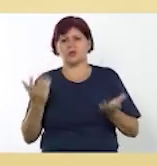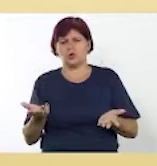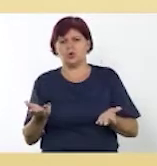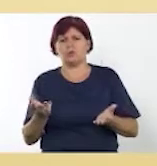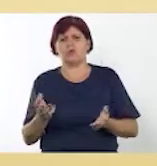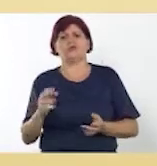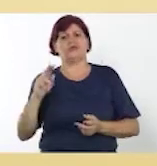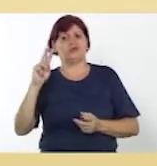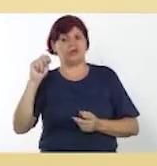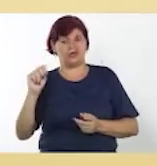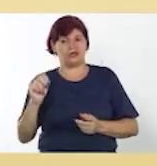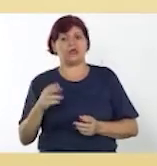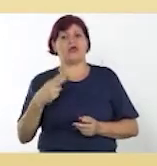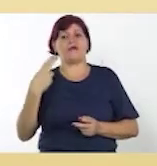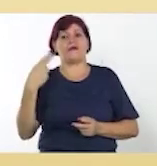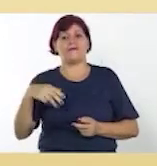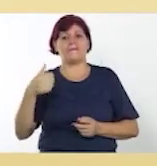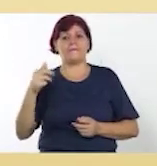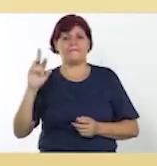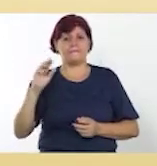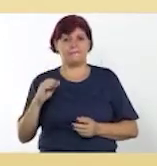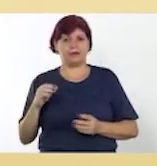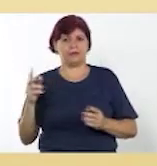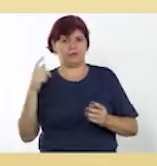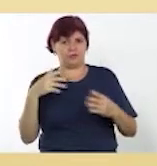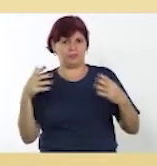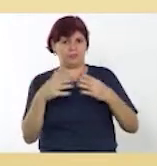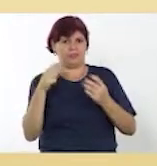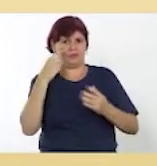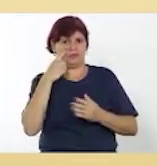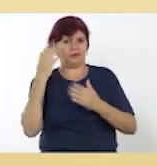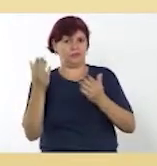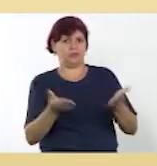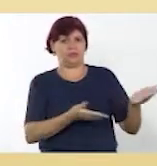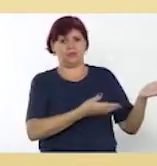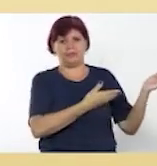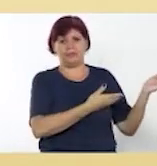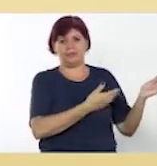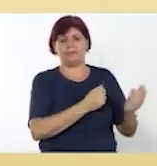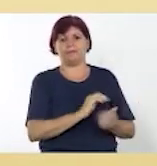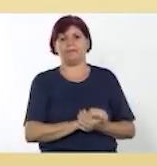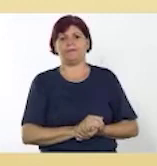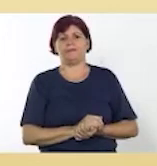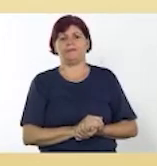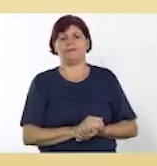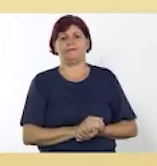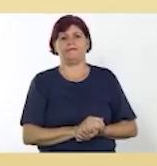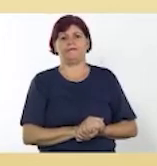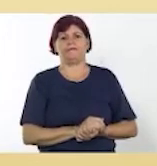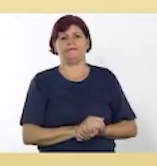o sea, de n es par. Los conmino a que miremos este ejemplo.